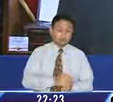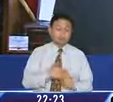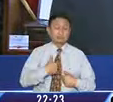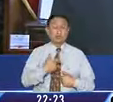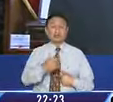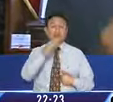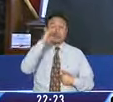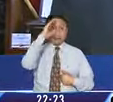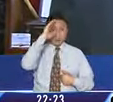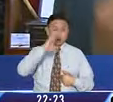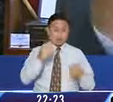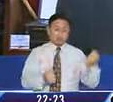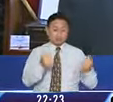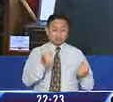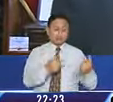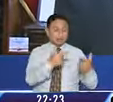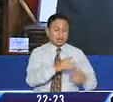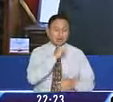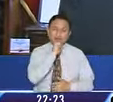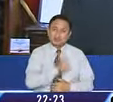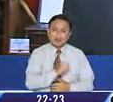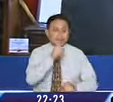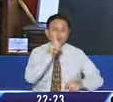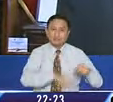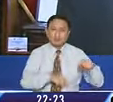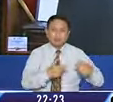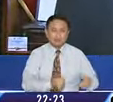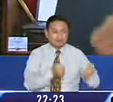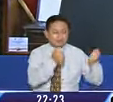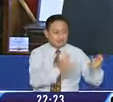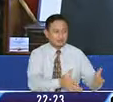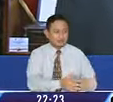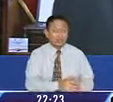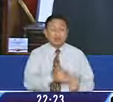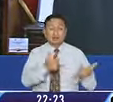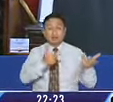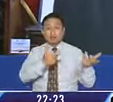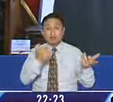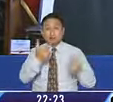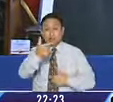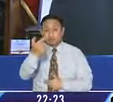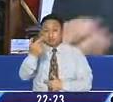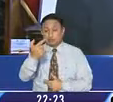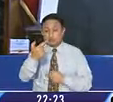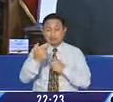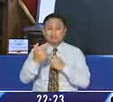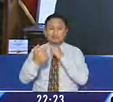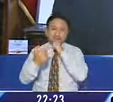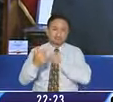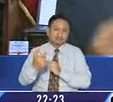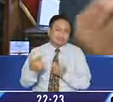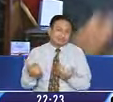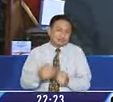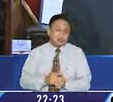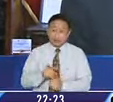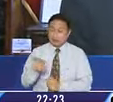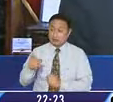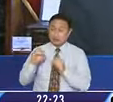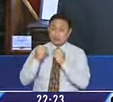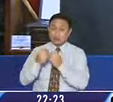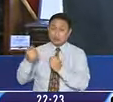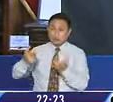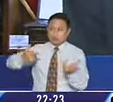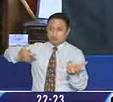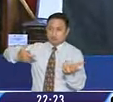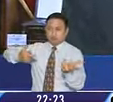tiene la policía, por el amor de Dios, ya cumplieron su vida útil, ya no sirven. El armamento que tiene la policía es obsoleto frente al que tienen los delincuentes.